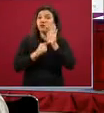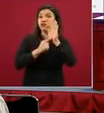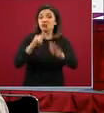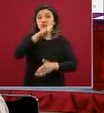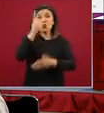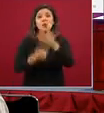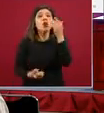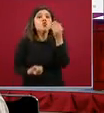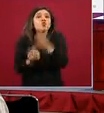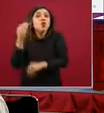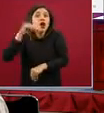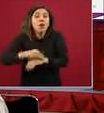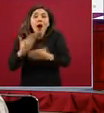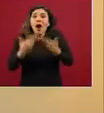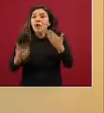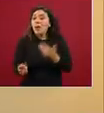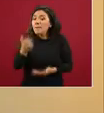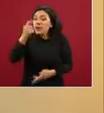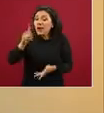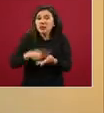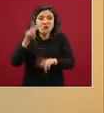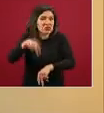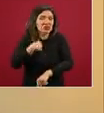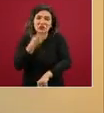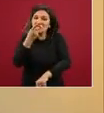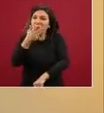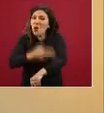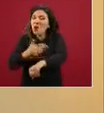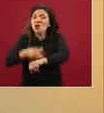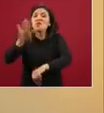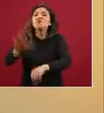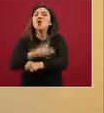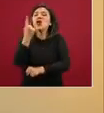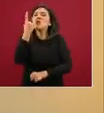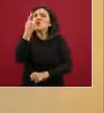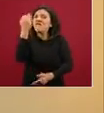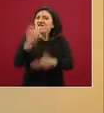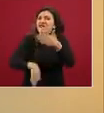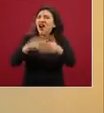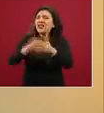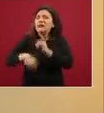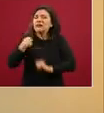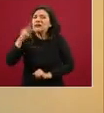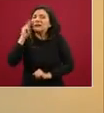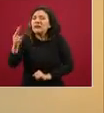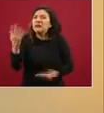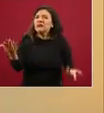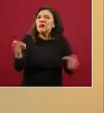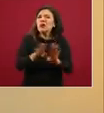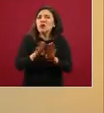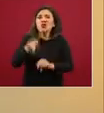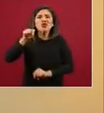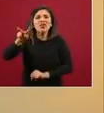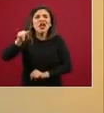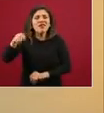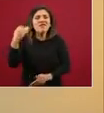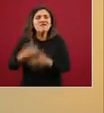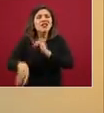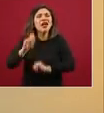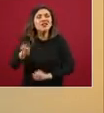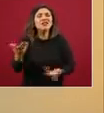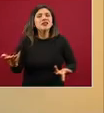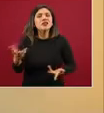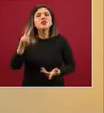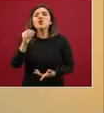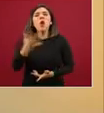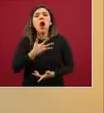programa inédito, lo estamos haciendo con toda honestidad, porque una de las insuficiencias que tuvimos en las herramientas de la televisión fue que